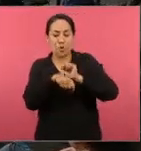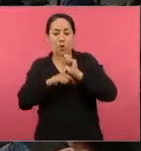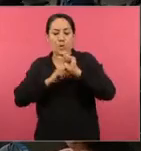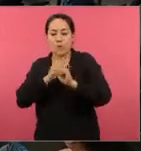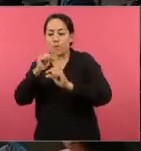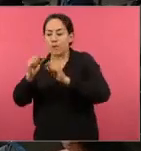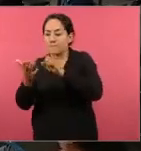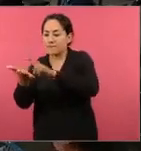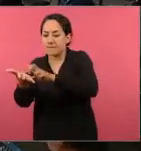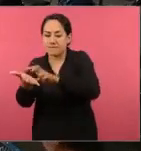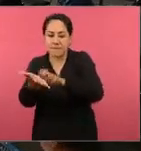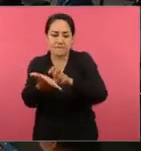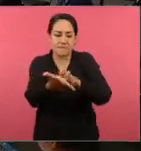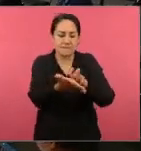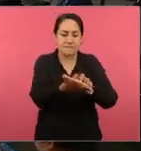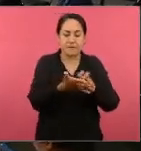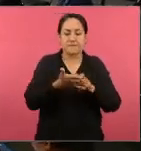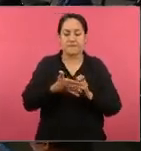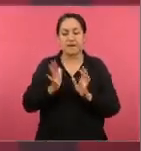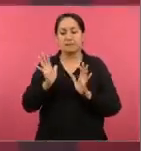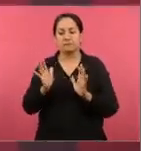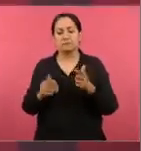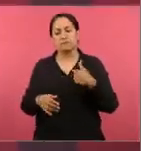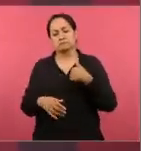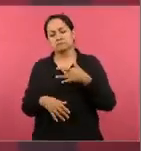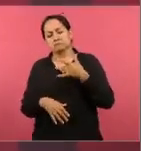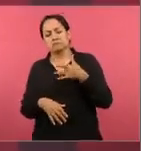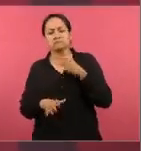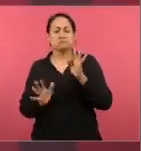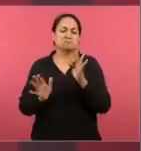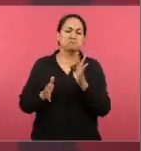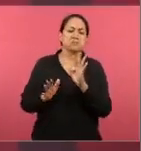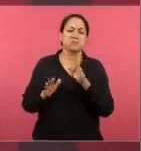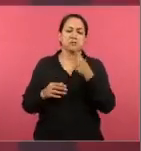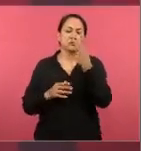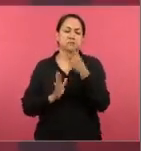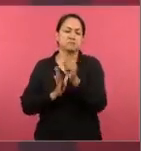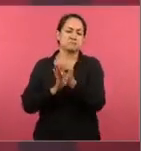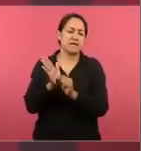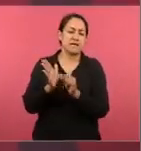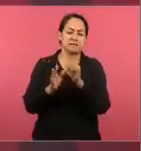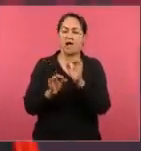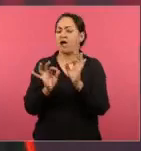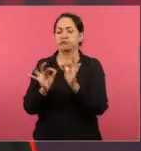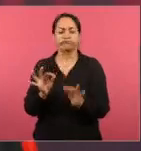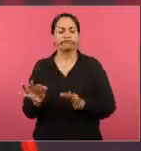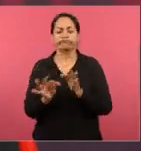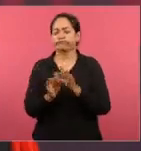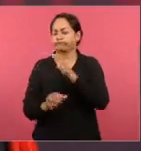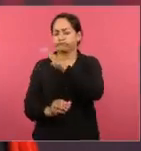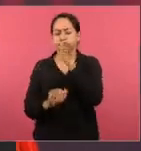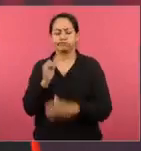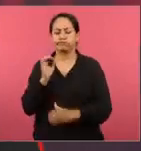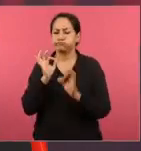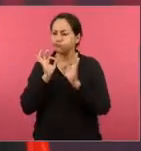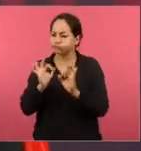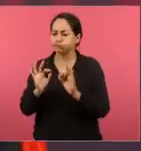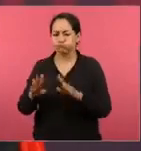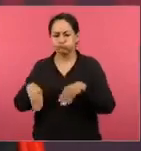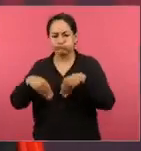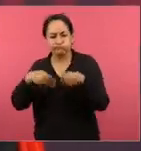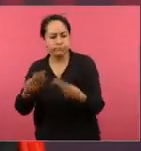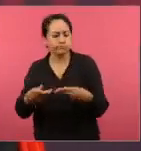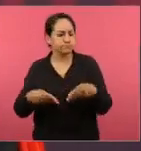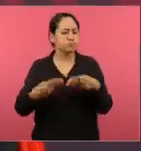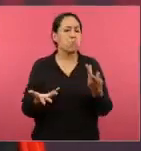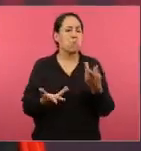que podamos terminar en unos 2 meses de poder darles este equipo para que pueda desarrollarse el